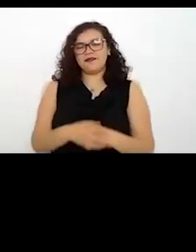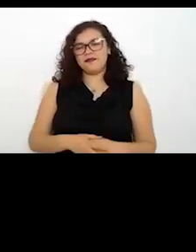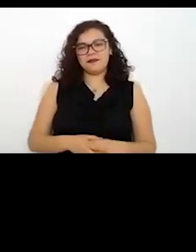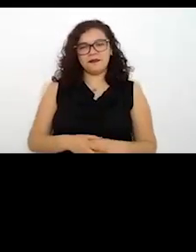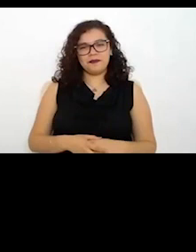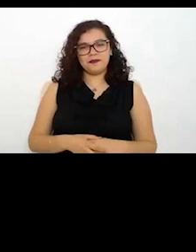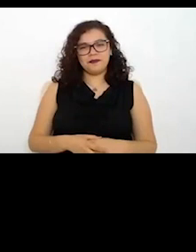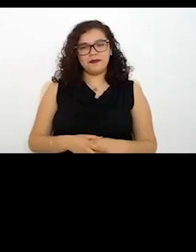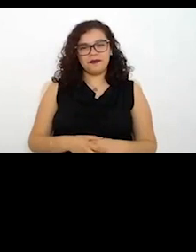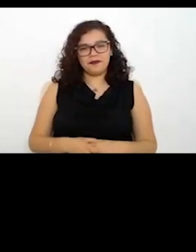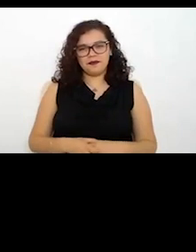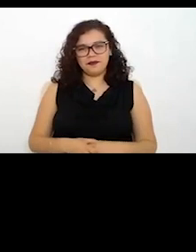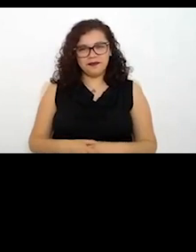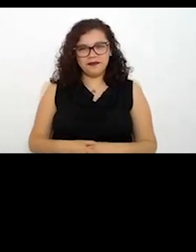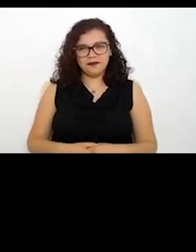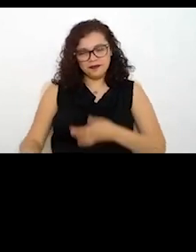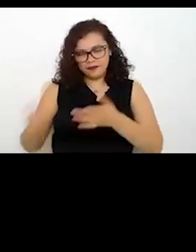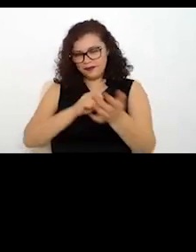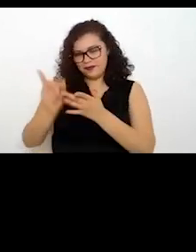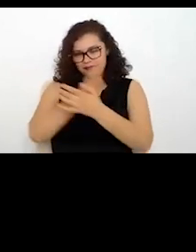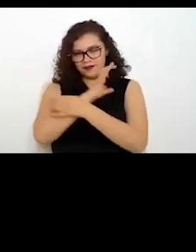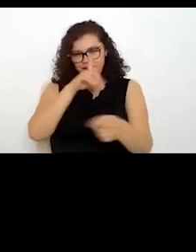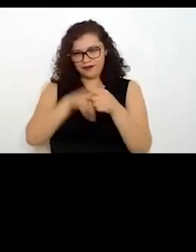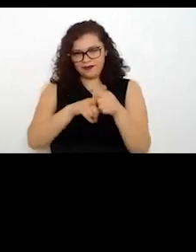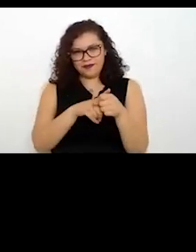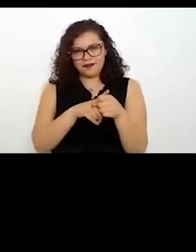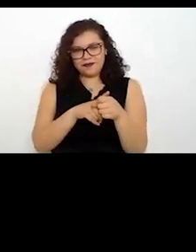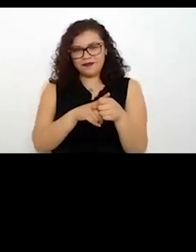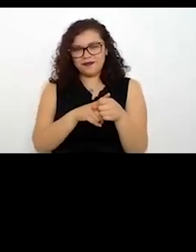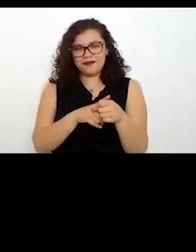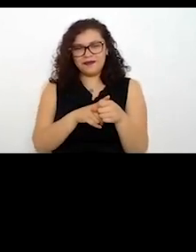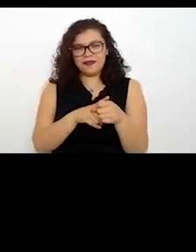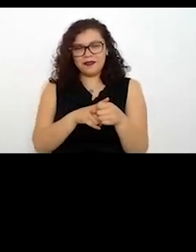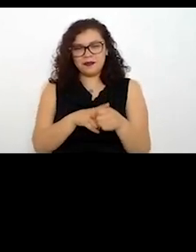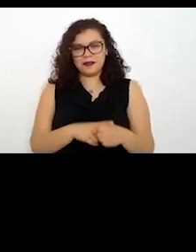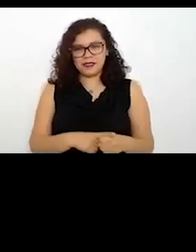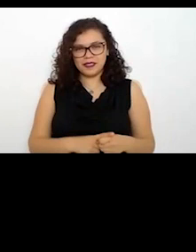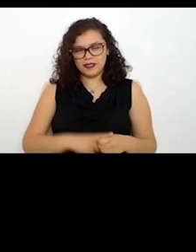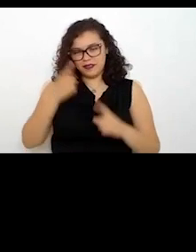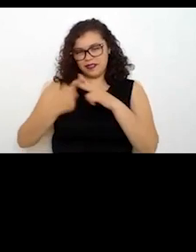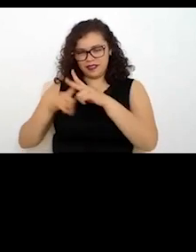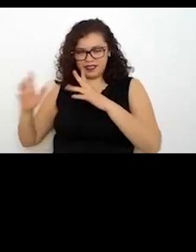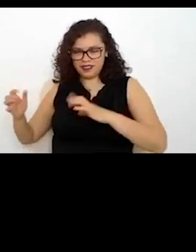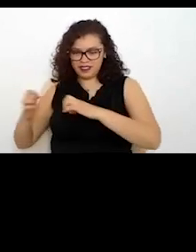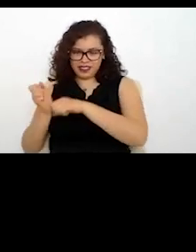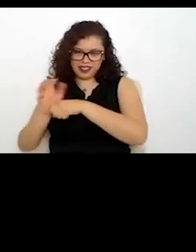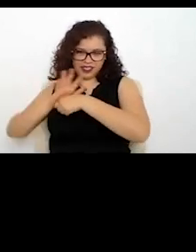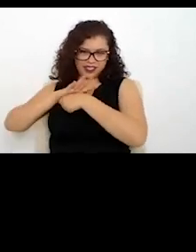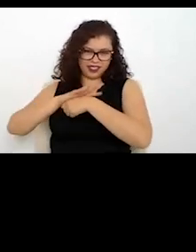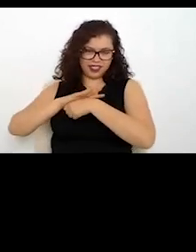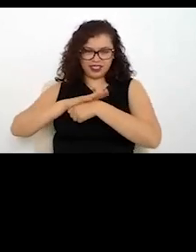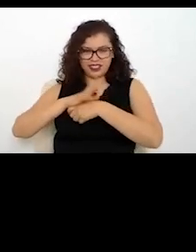y los derechos especiales que de alguna forma surgieron a partir de la pandemia y justamente en la regulación